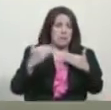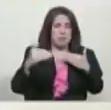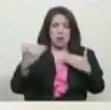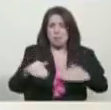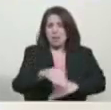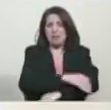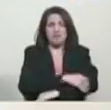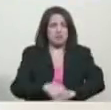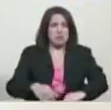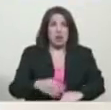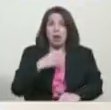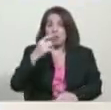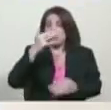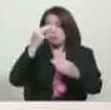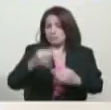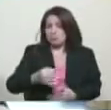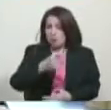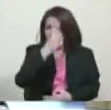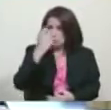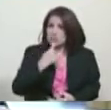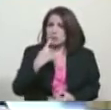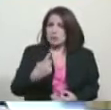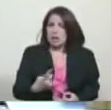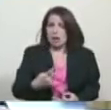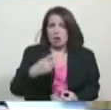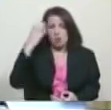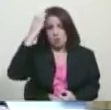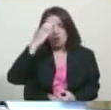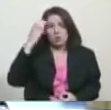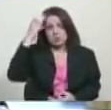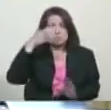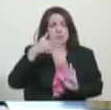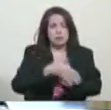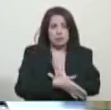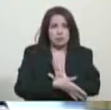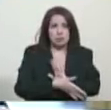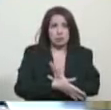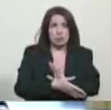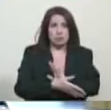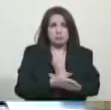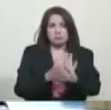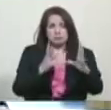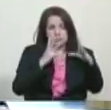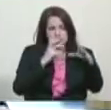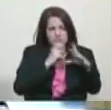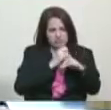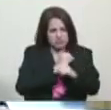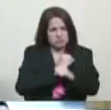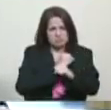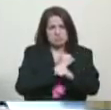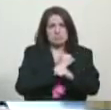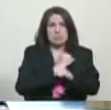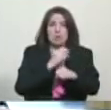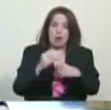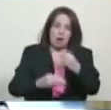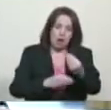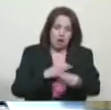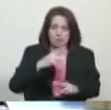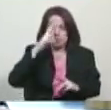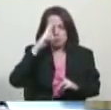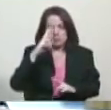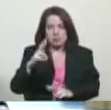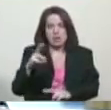con serenidad, con conocimiento de causa y con convicción absoluta. Haremos respetar